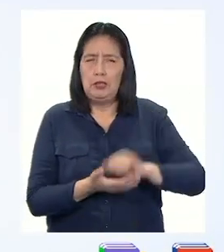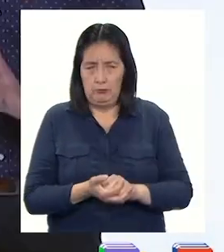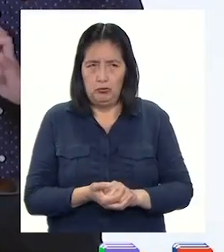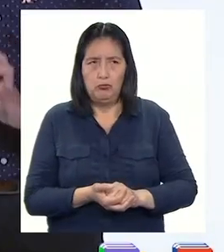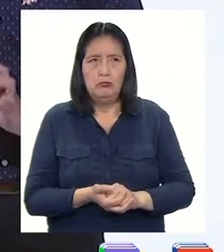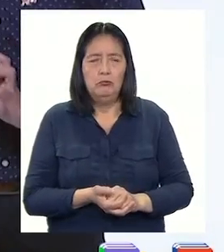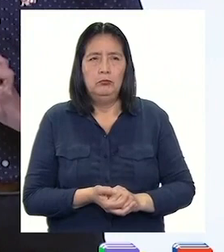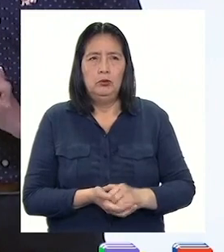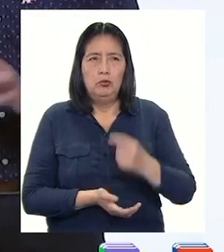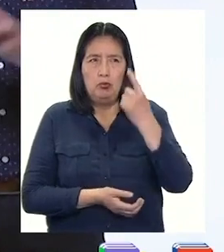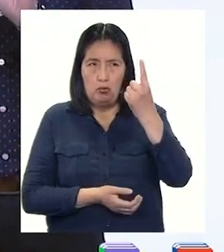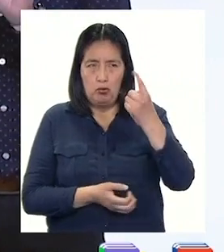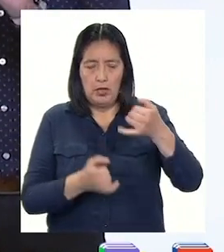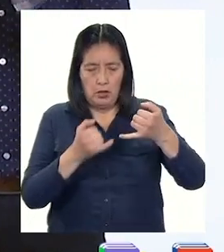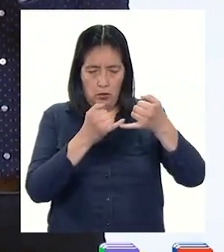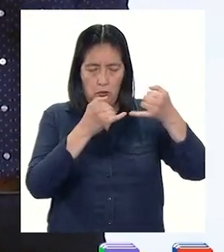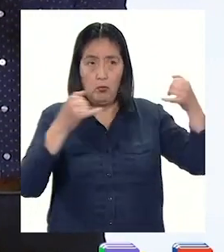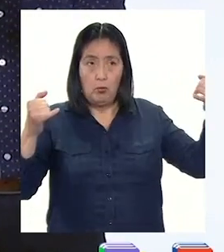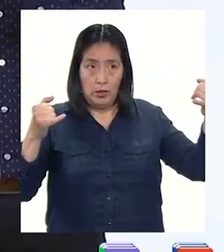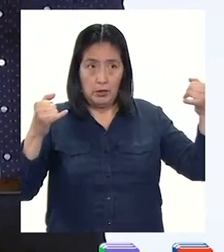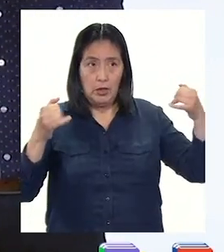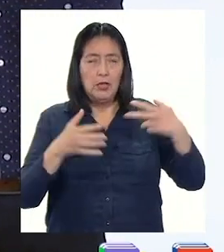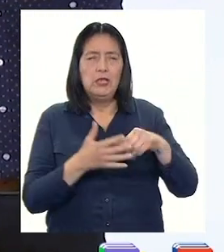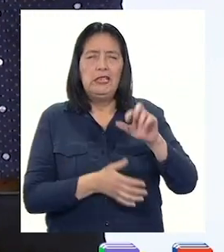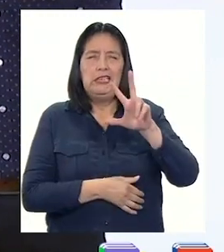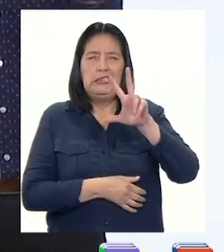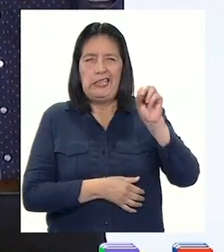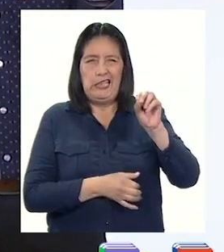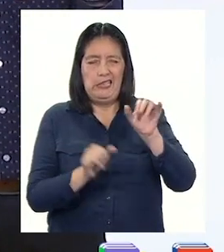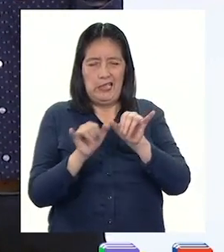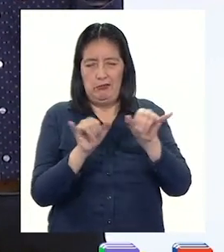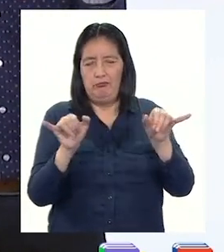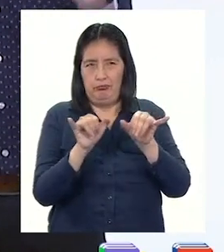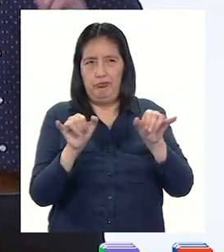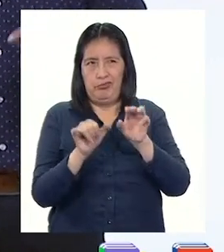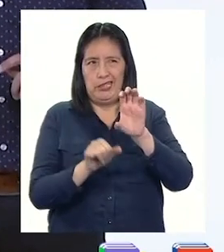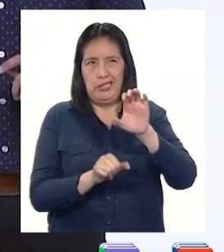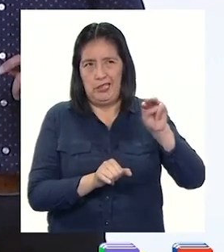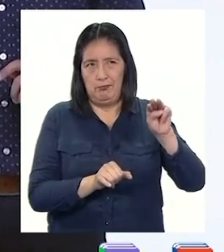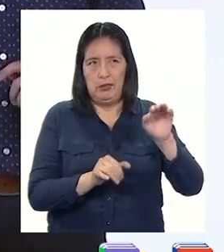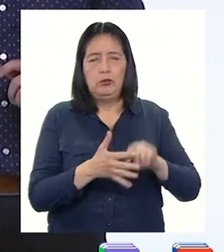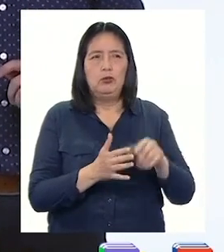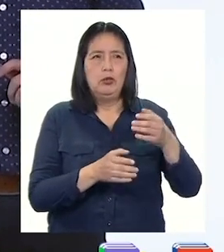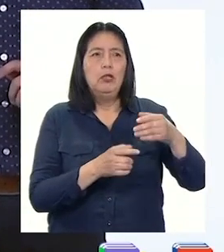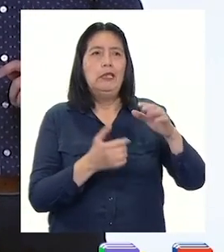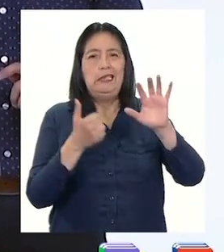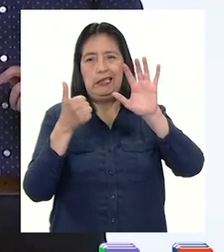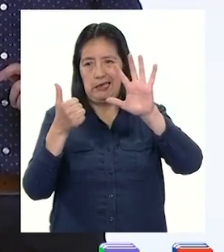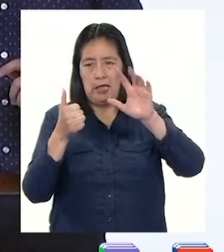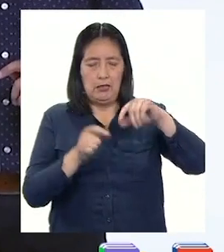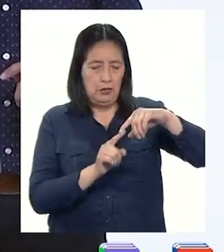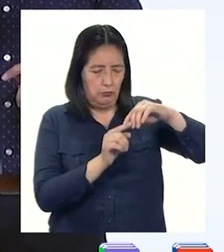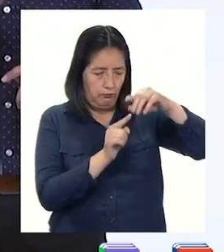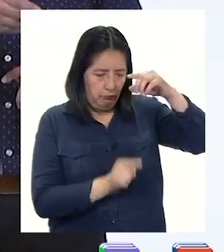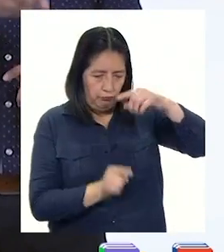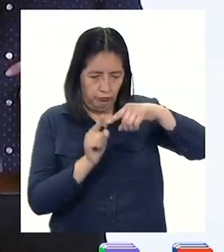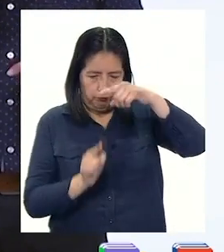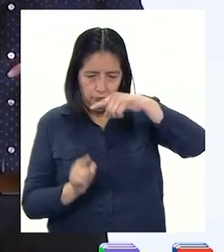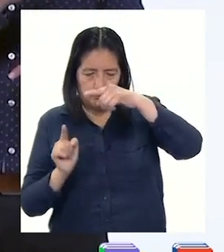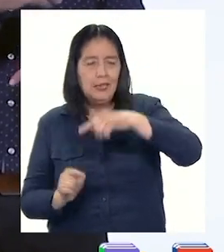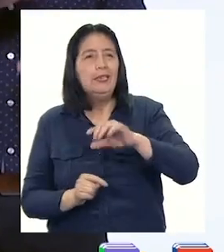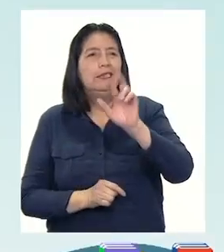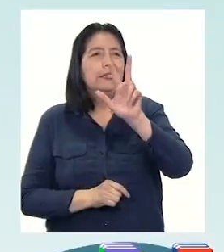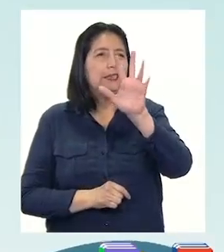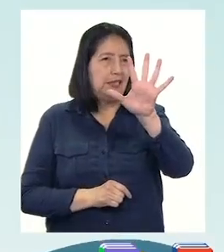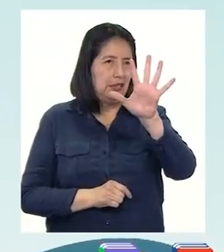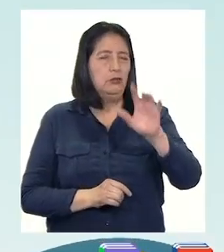necesitaremos una cuerda o lana de unos 30 centímetros y una 6 de unos 35